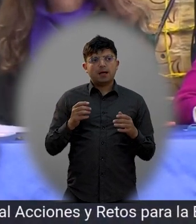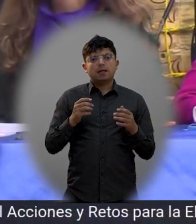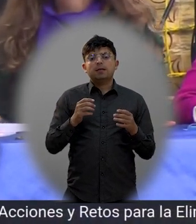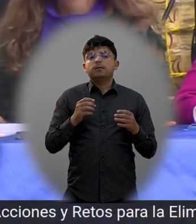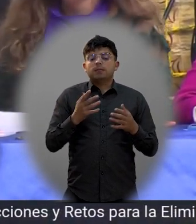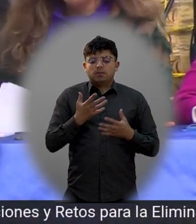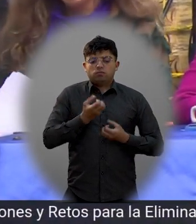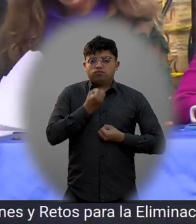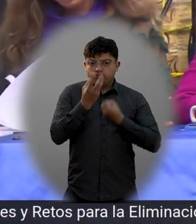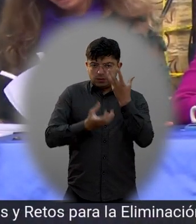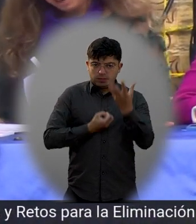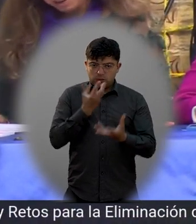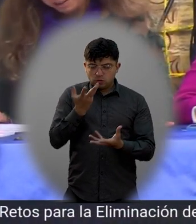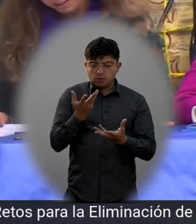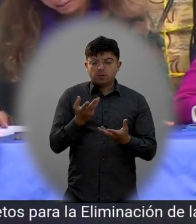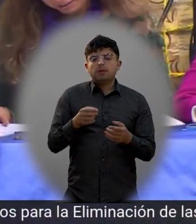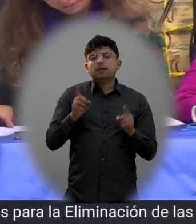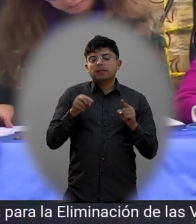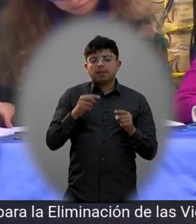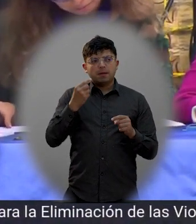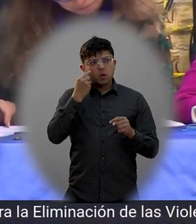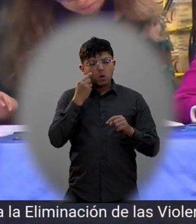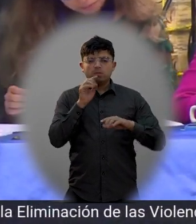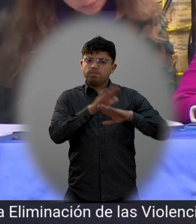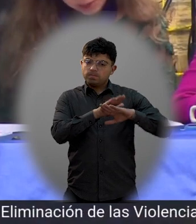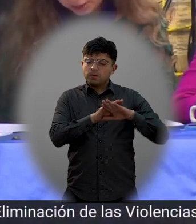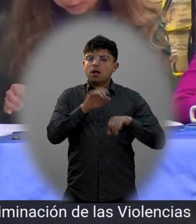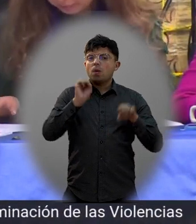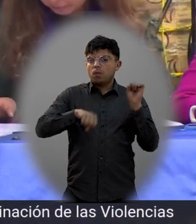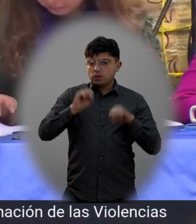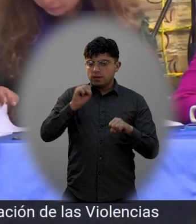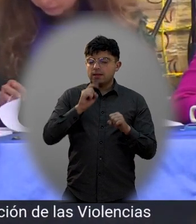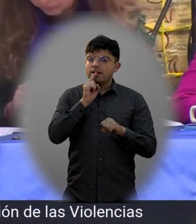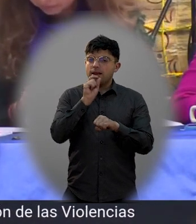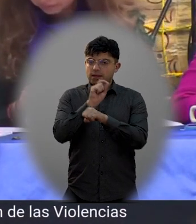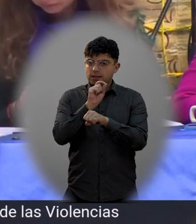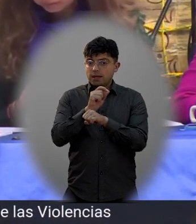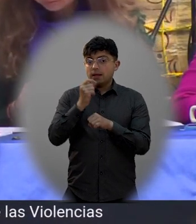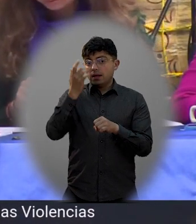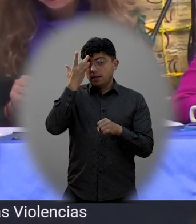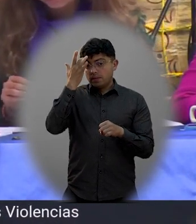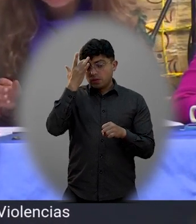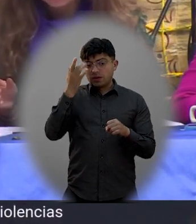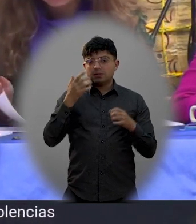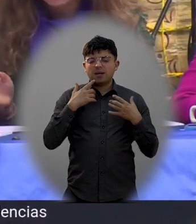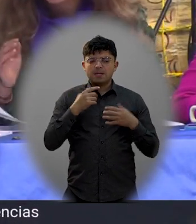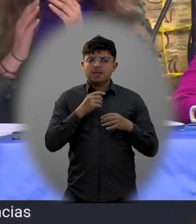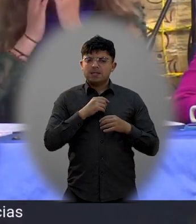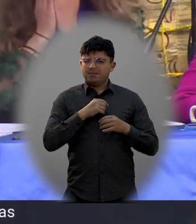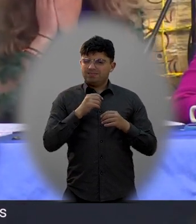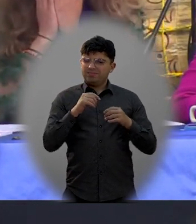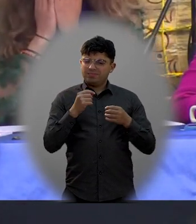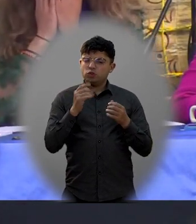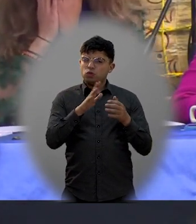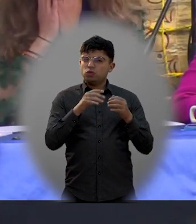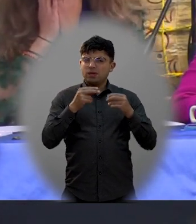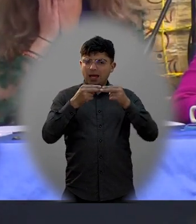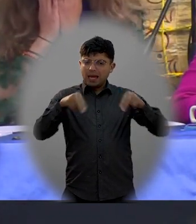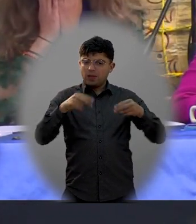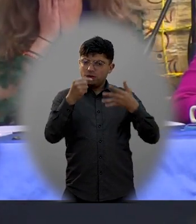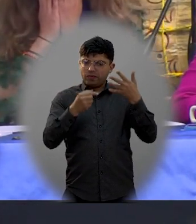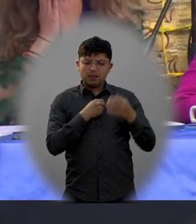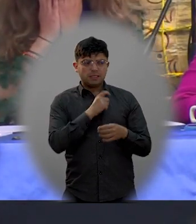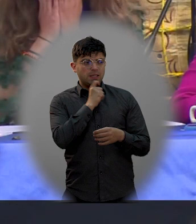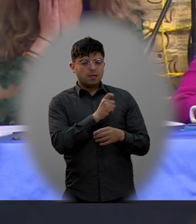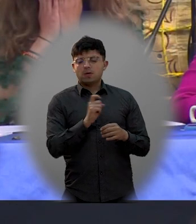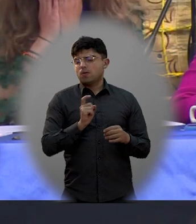expresión y estamos censurando la posibilidad de la crítica, porque la transfobia y la homofobia no son posiciones libres,